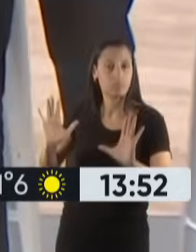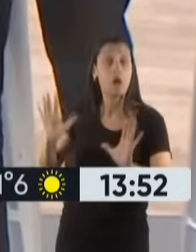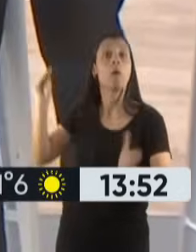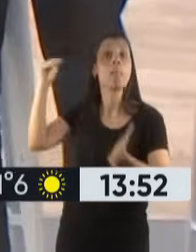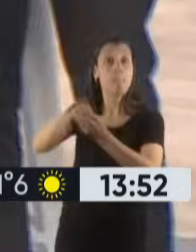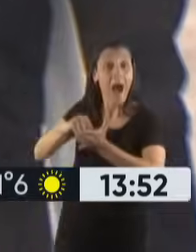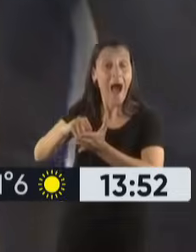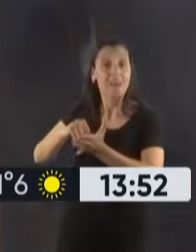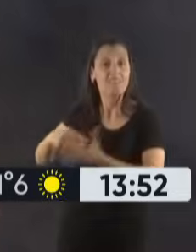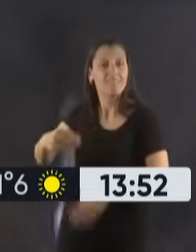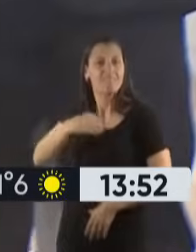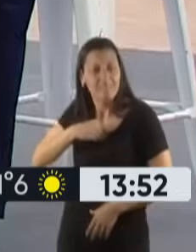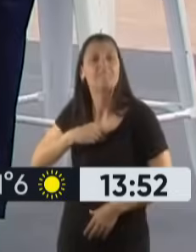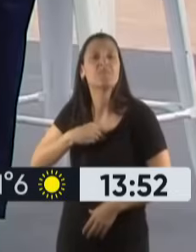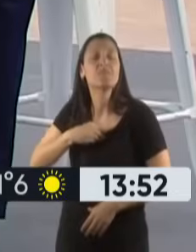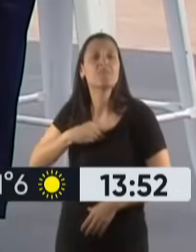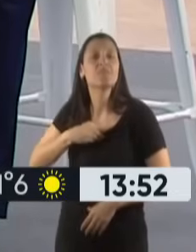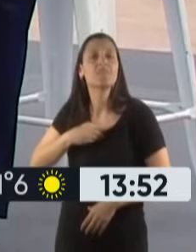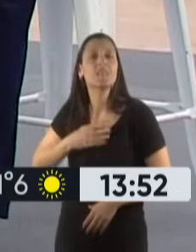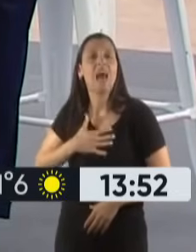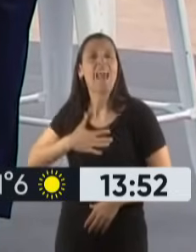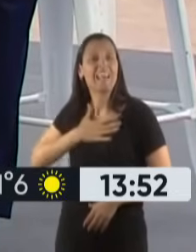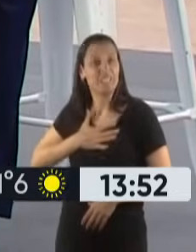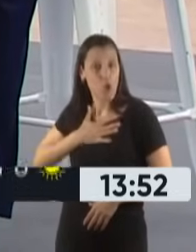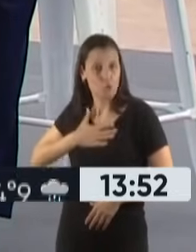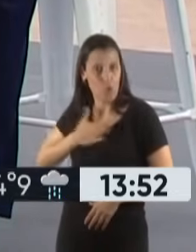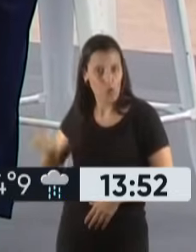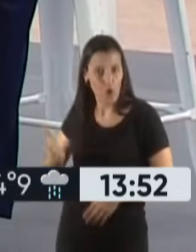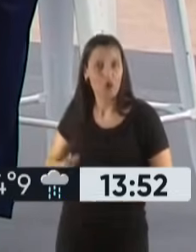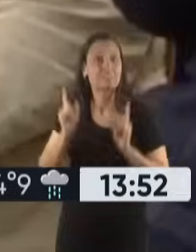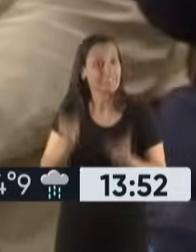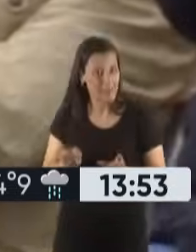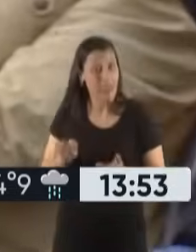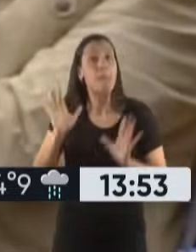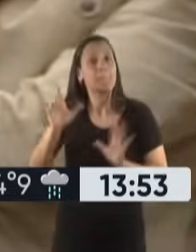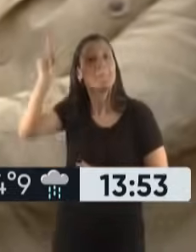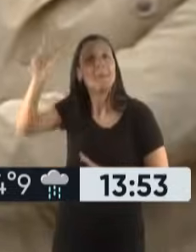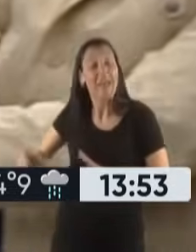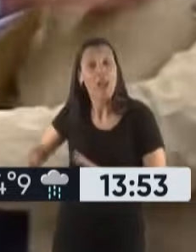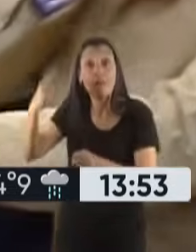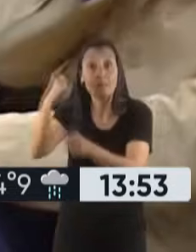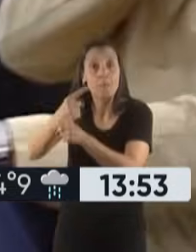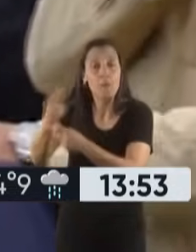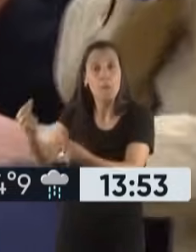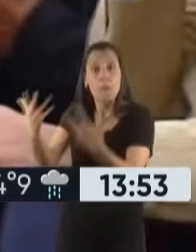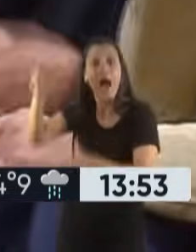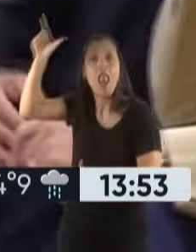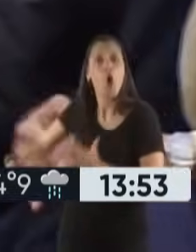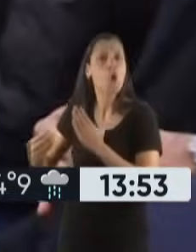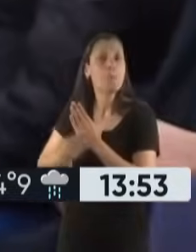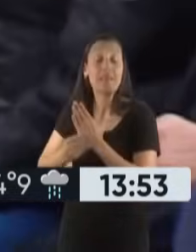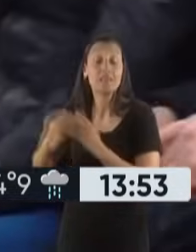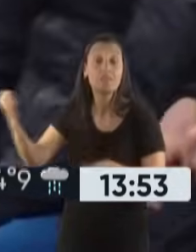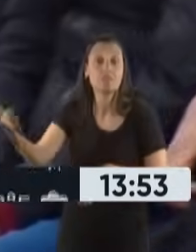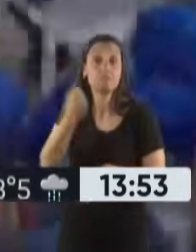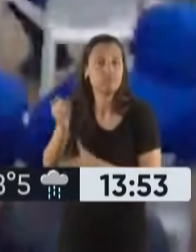además de ser hincha de Argentino Junior, que no es poco, ¿eh? Pero es un extraordinario ministro, fue un extraordinario ministro. Y que me dejó